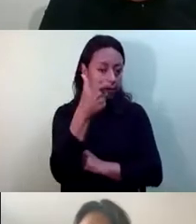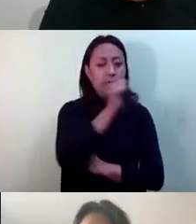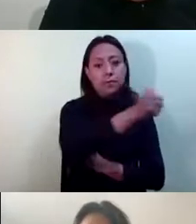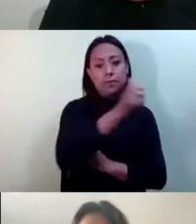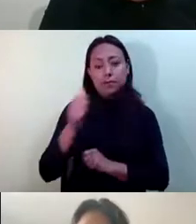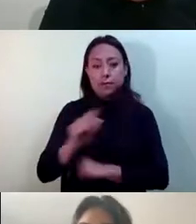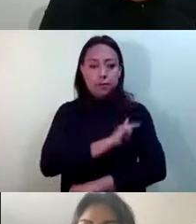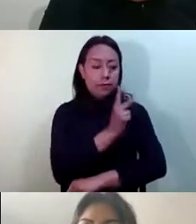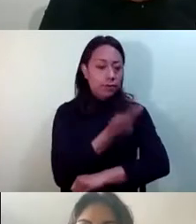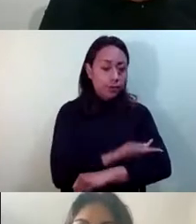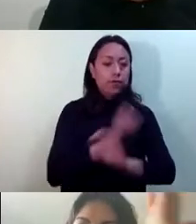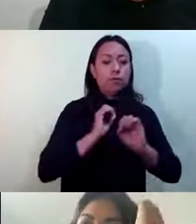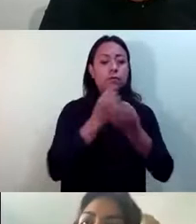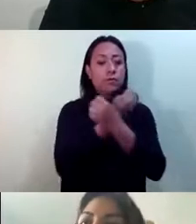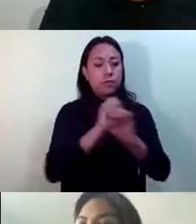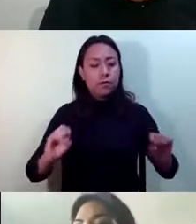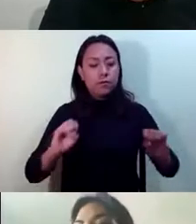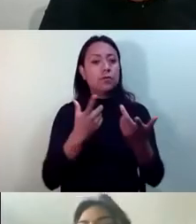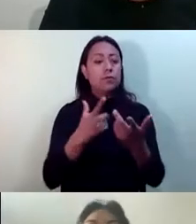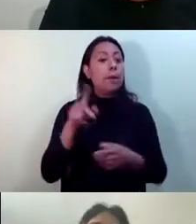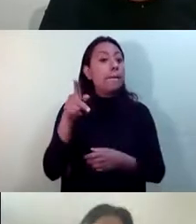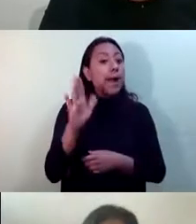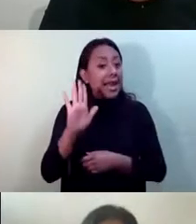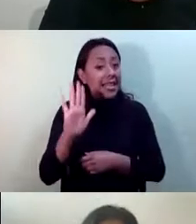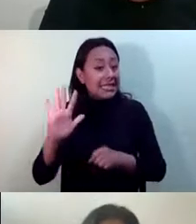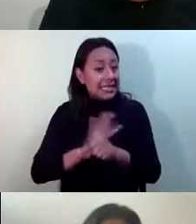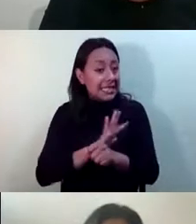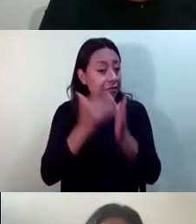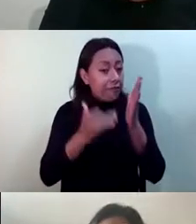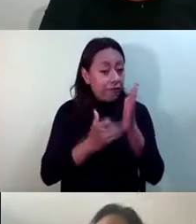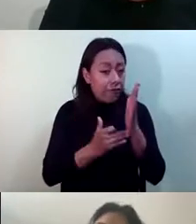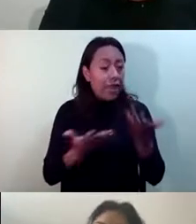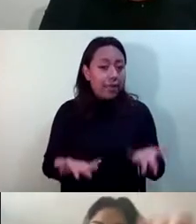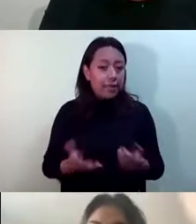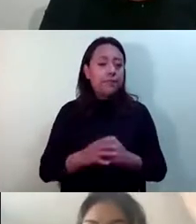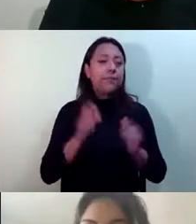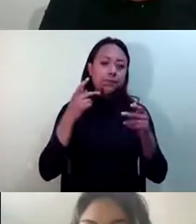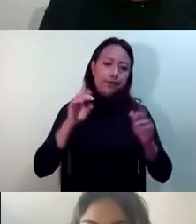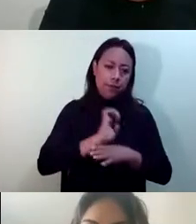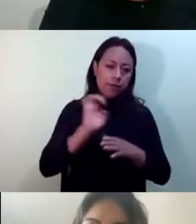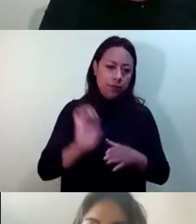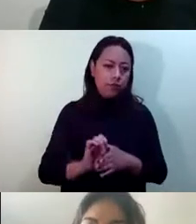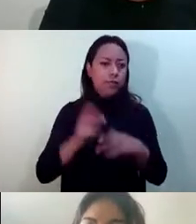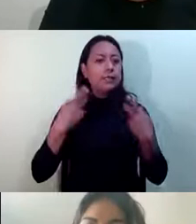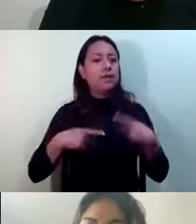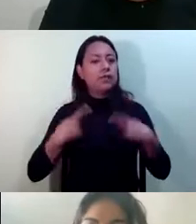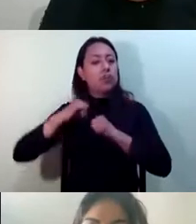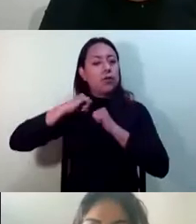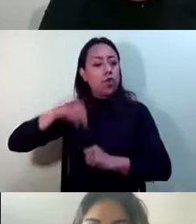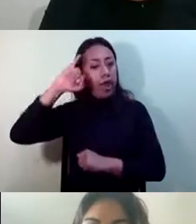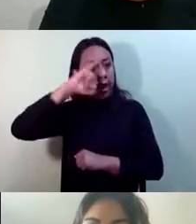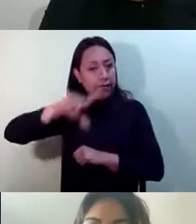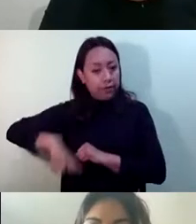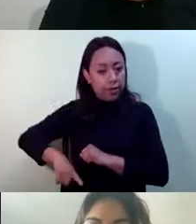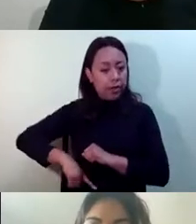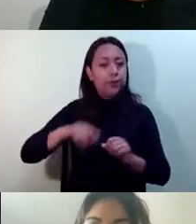organismos autónomos resulten insuficientes, la persona titular de la jefatura de gobierno deberá enviar al